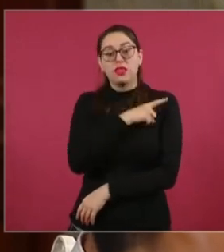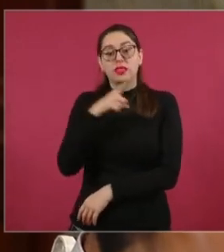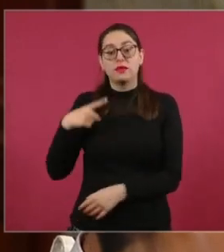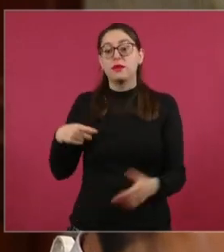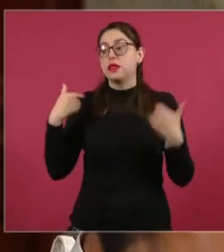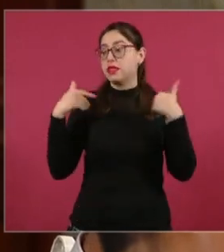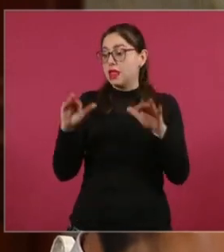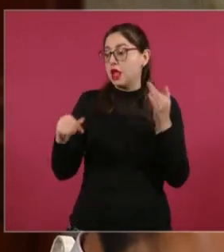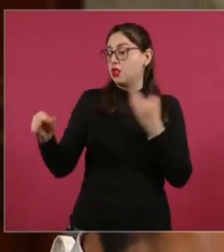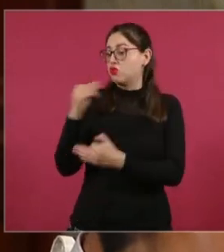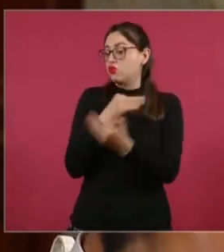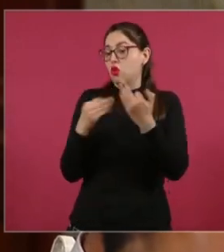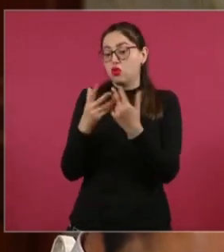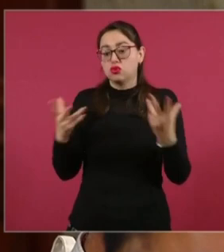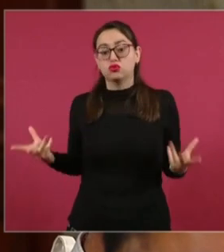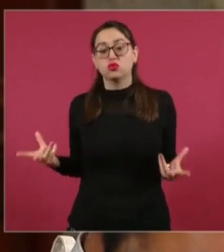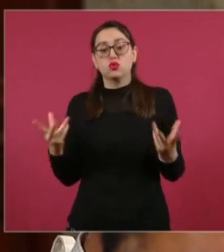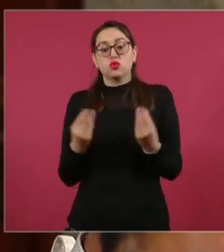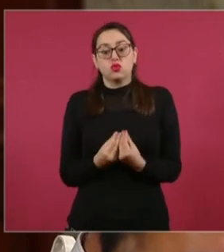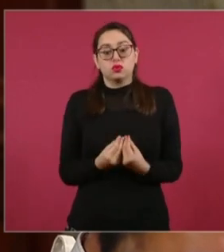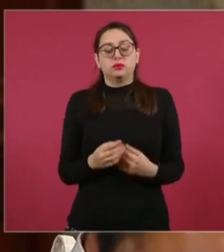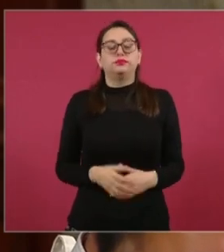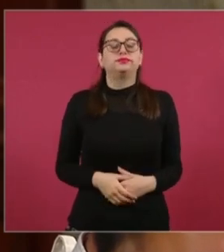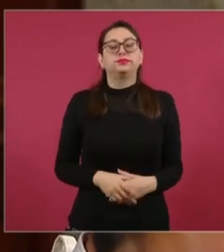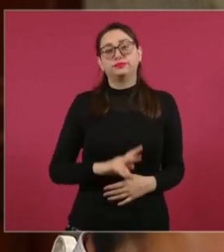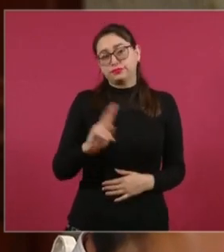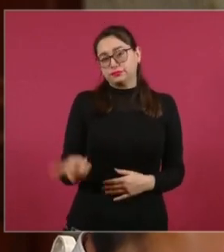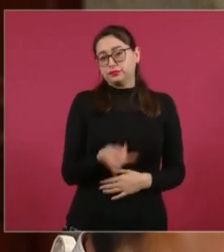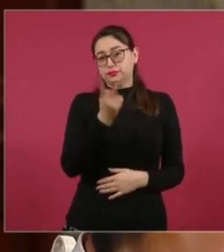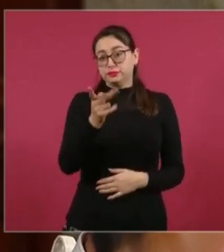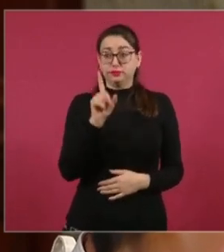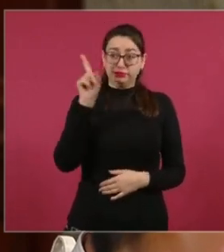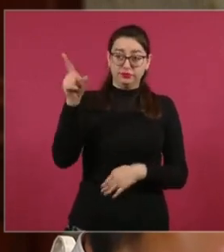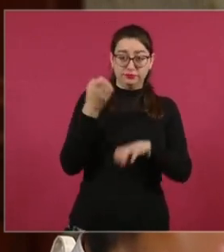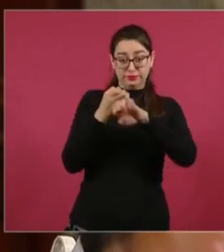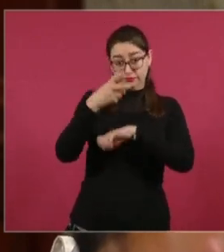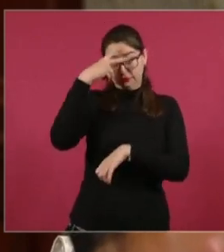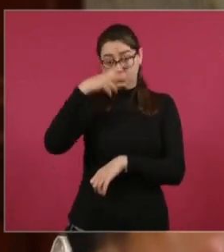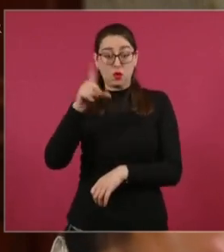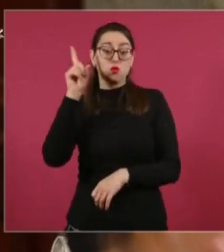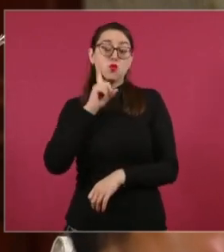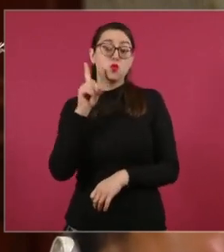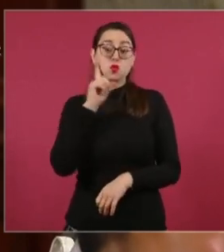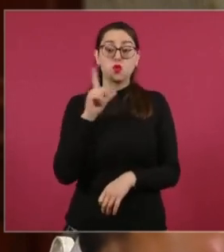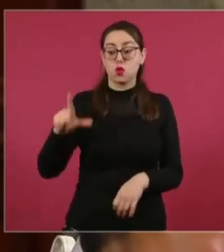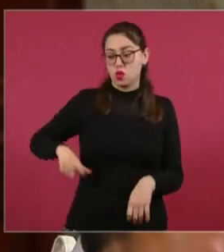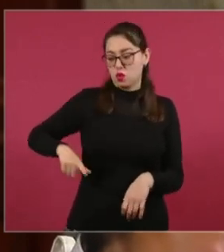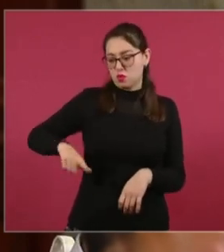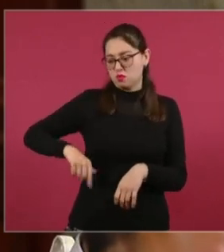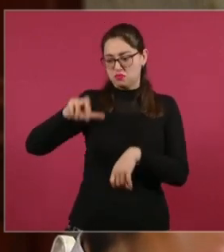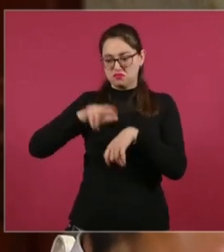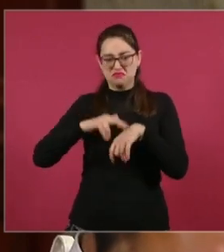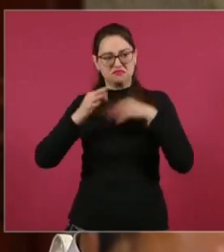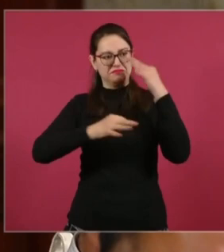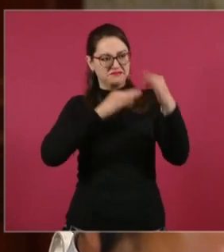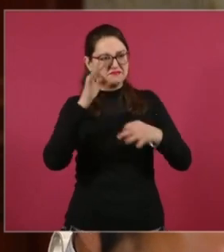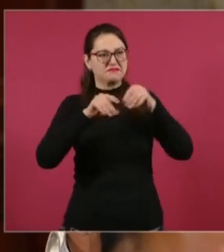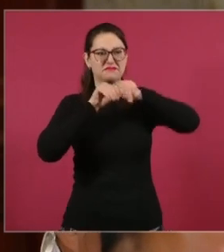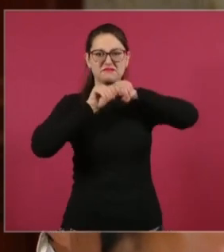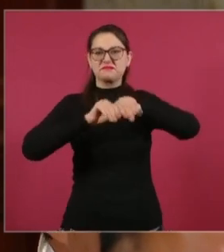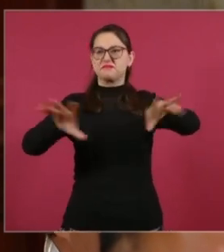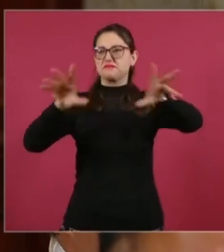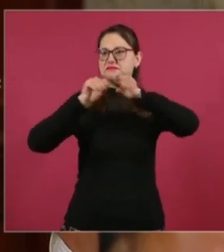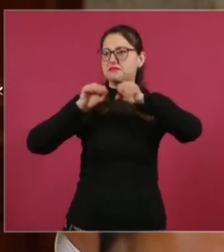es ¿usted apoyaría a la gobernadora del Estado de México, la maestra Delfina Gómez, en esta decisión de llevar a cabo una campaña sin precedentes